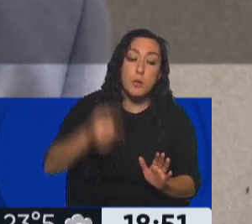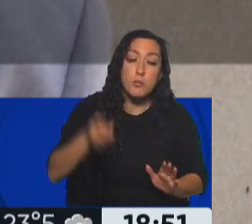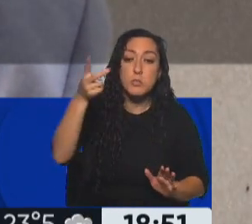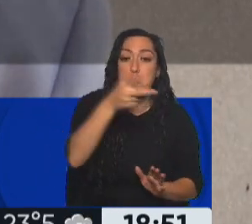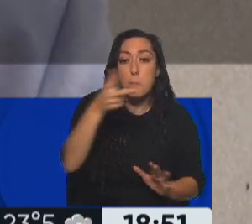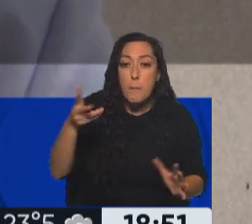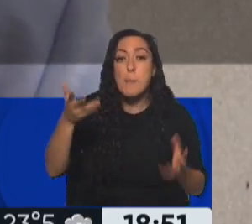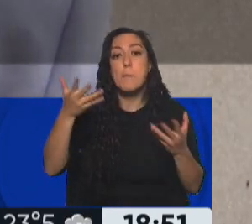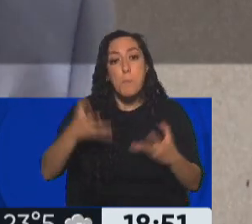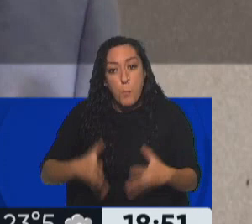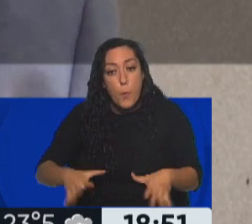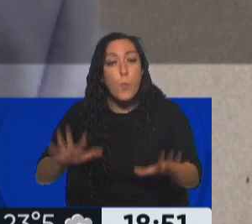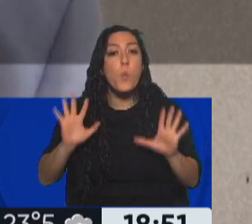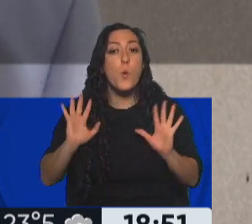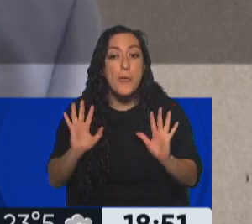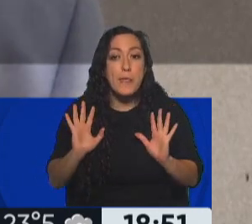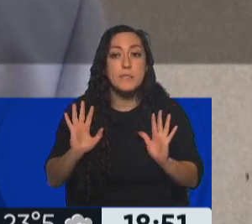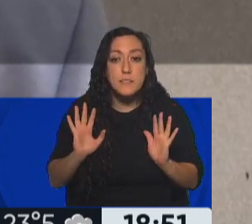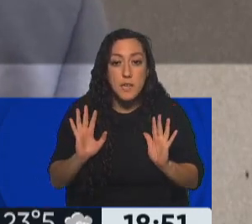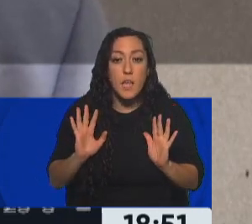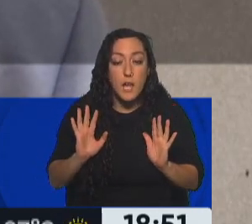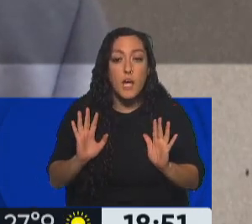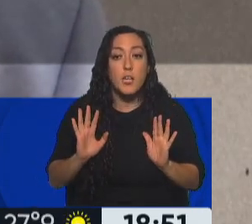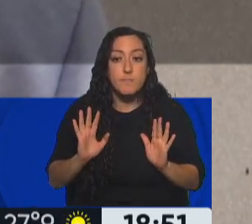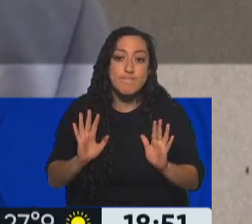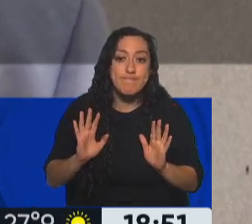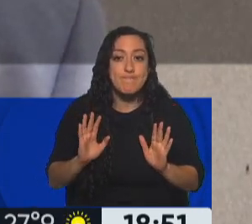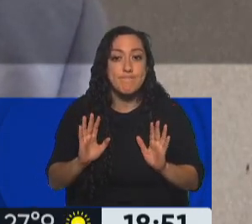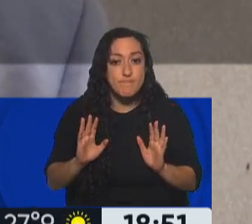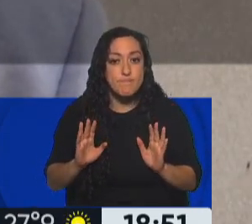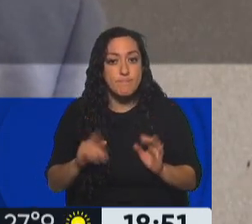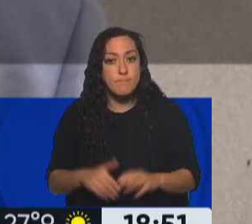if I look at the map of the possible